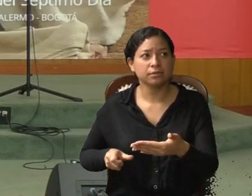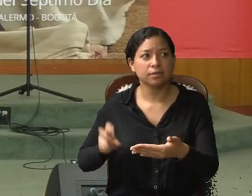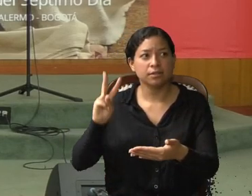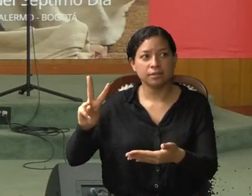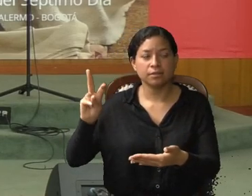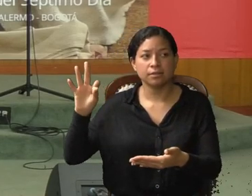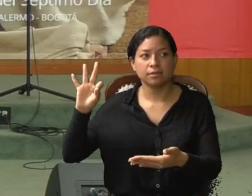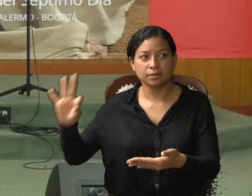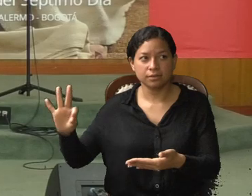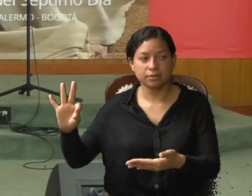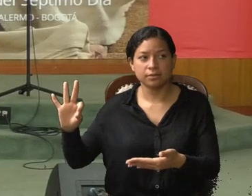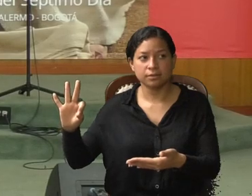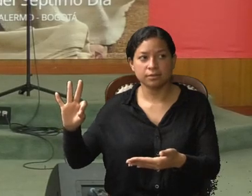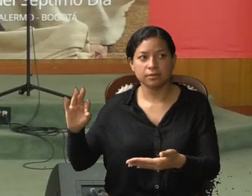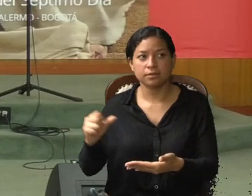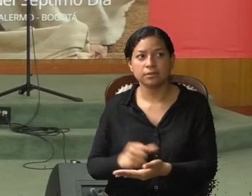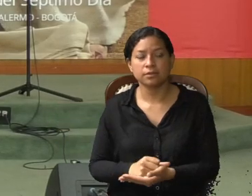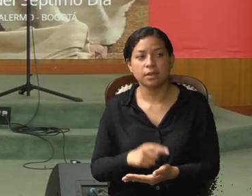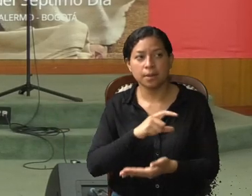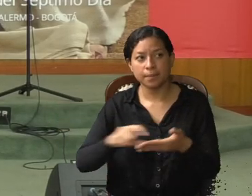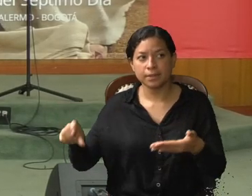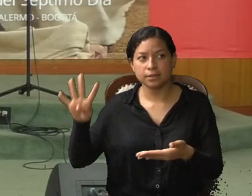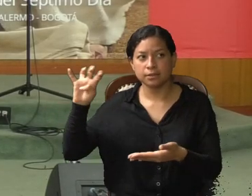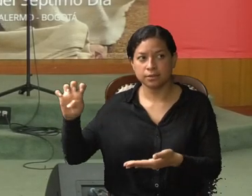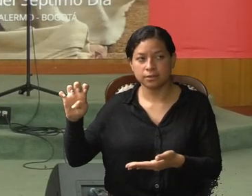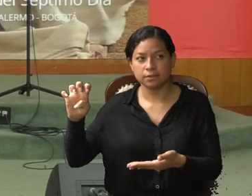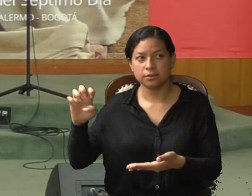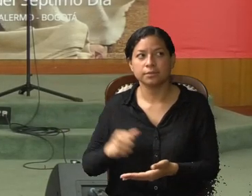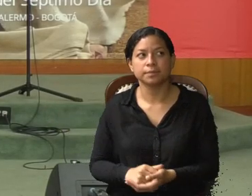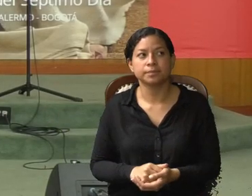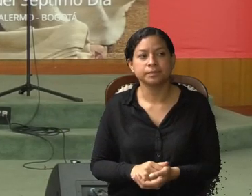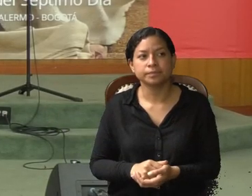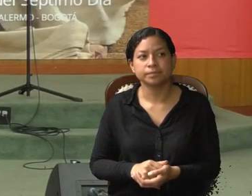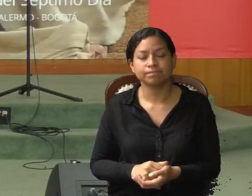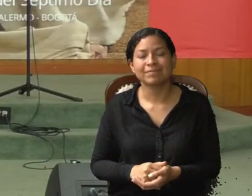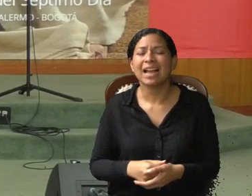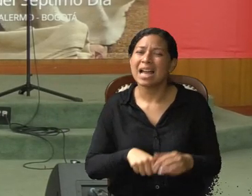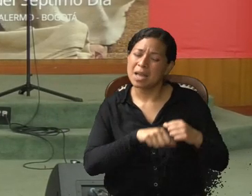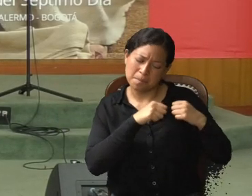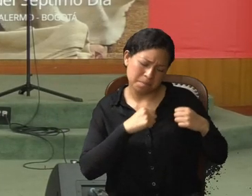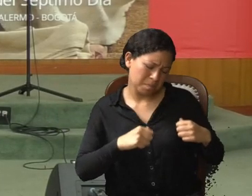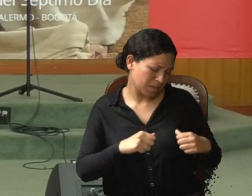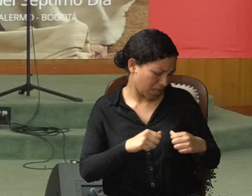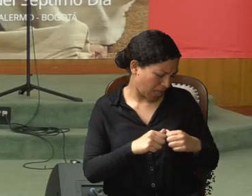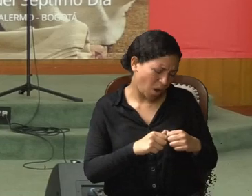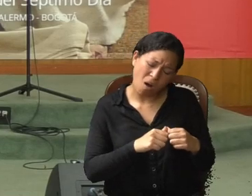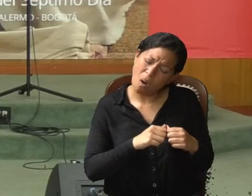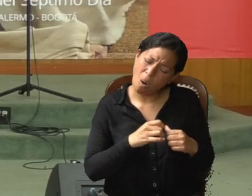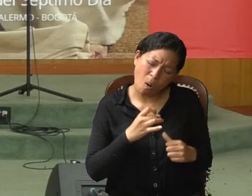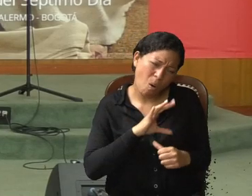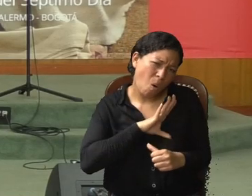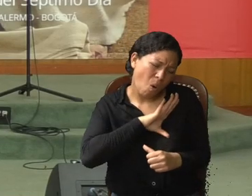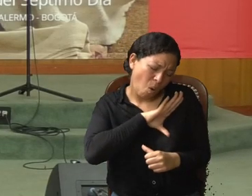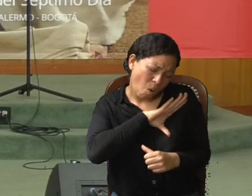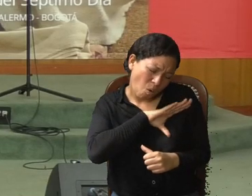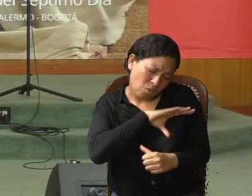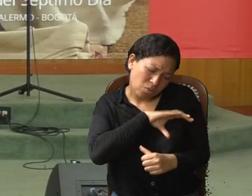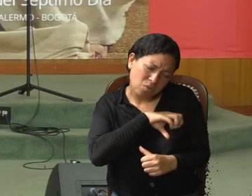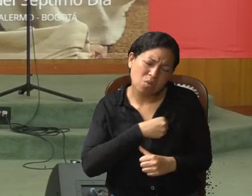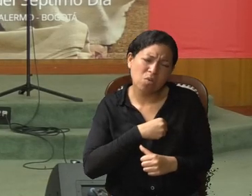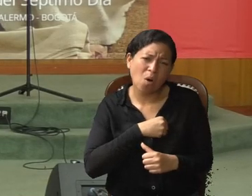La primera parte dice así: a causa de los profetas mi corazón está quebrantado dentro de mí, todos mis huesos